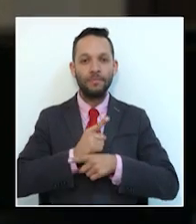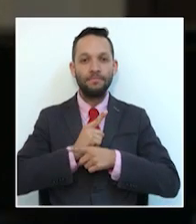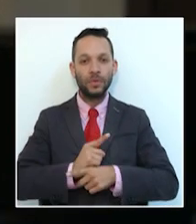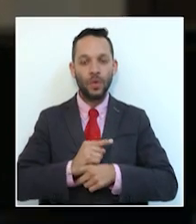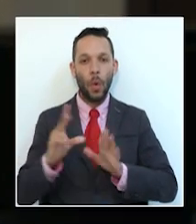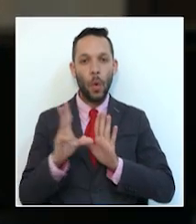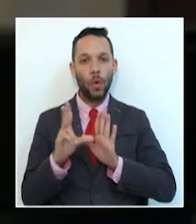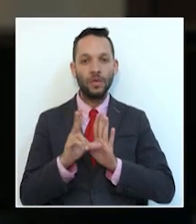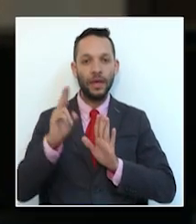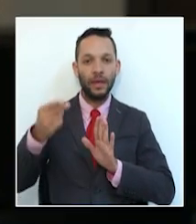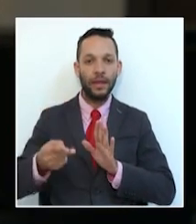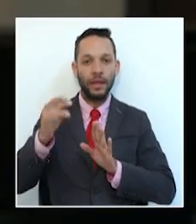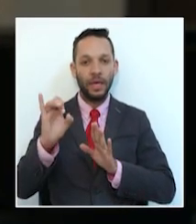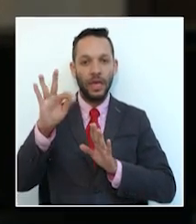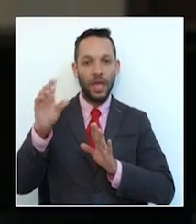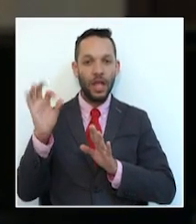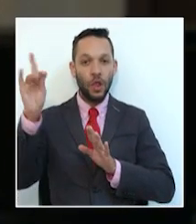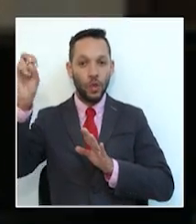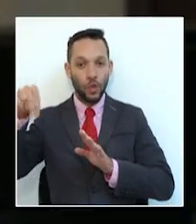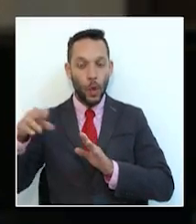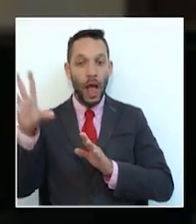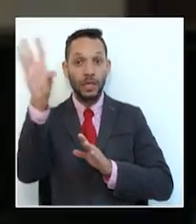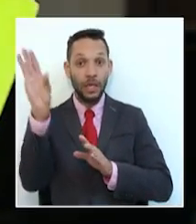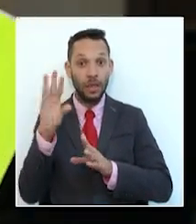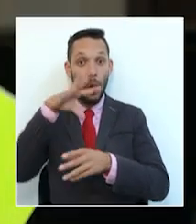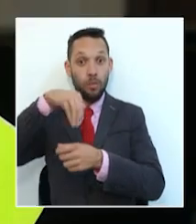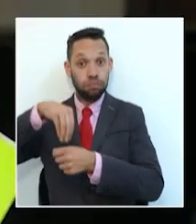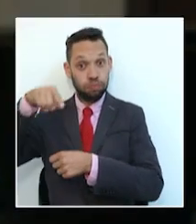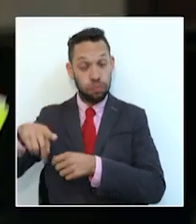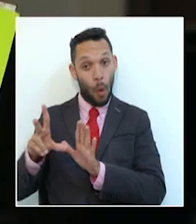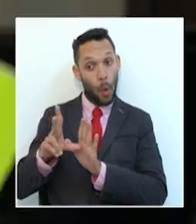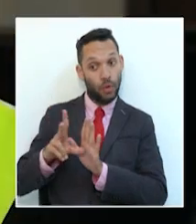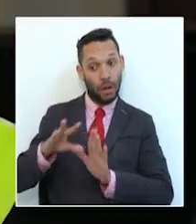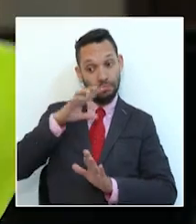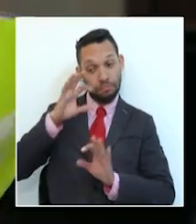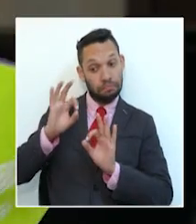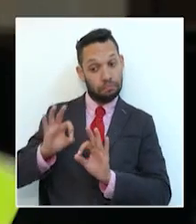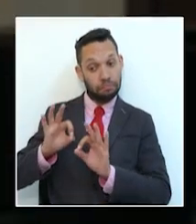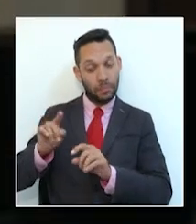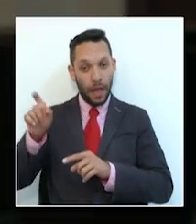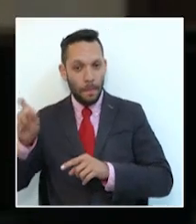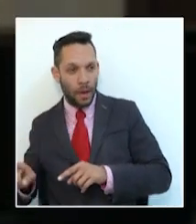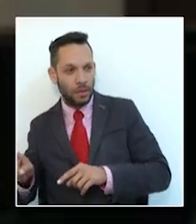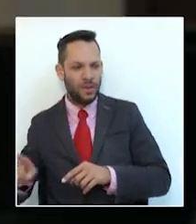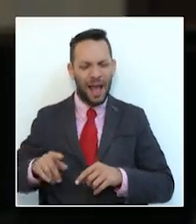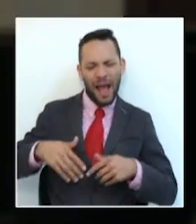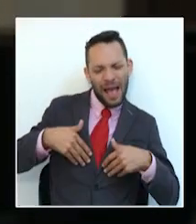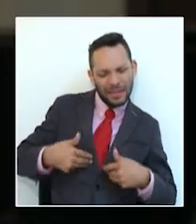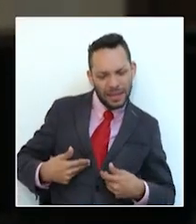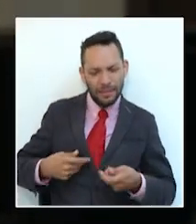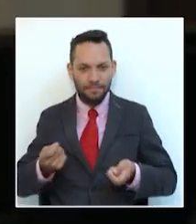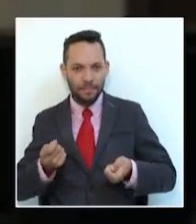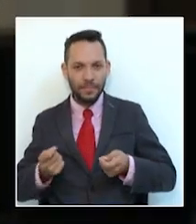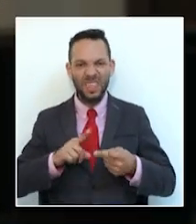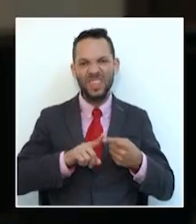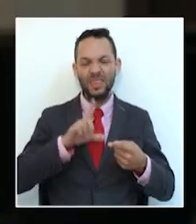Hilton, donde está hospedada la delegación del departamento del Quindío, y como sé que está cansadita y que está en recuperación, voy a invitar una vez a Lina